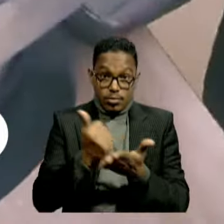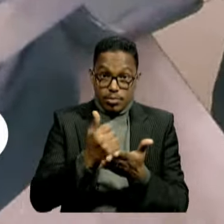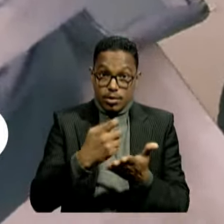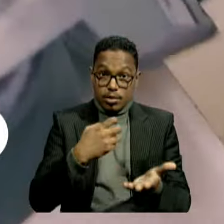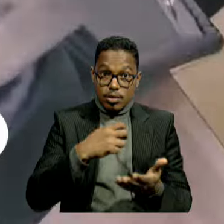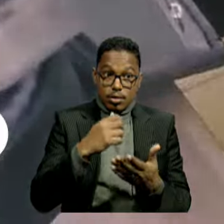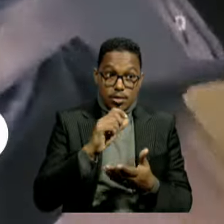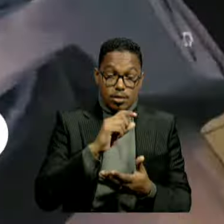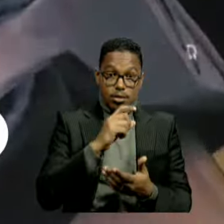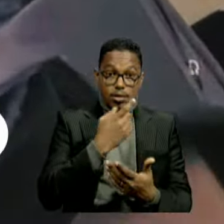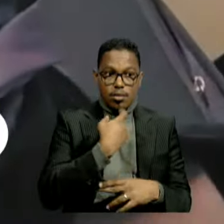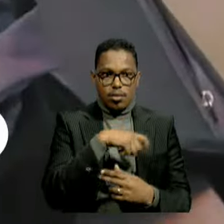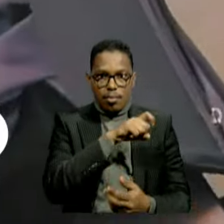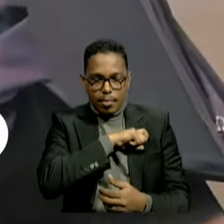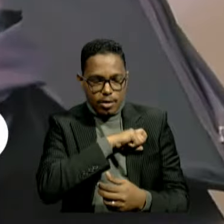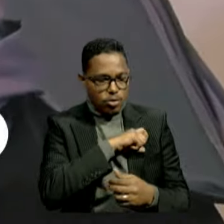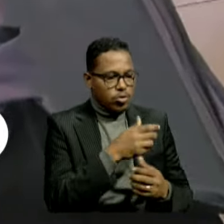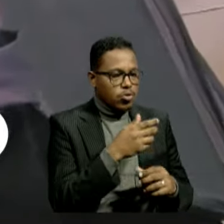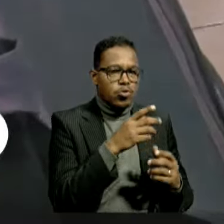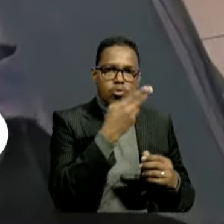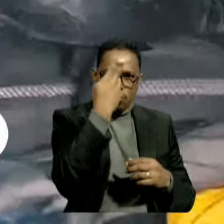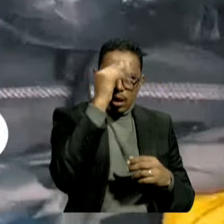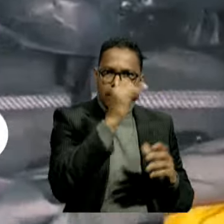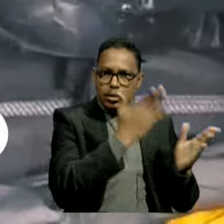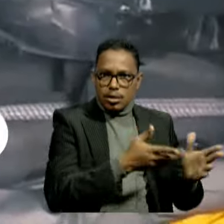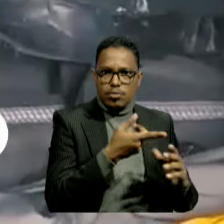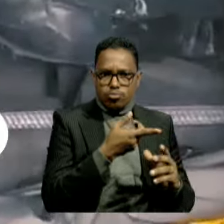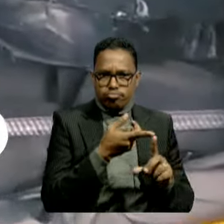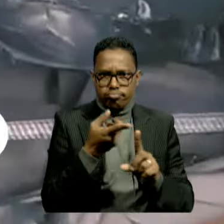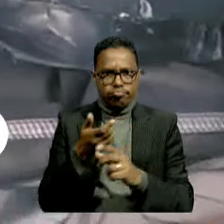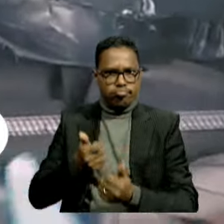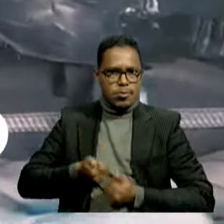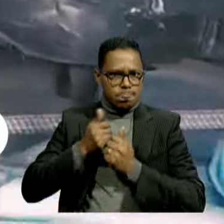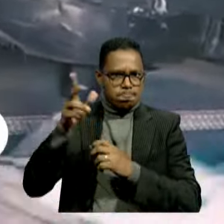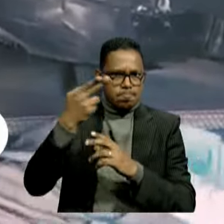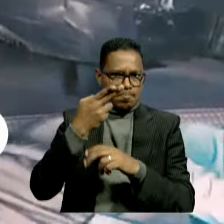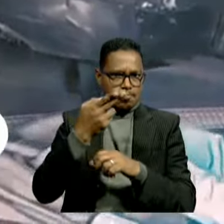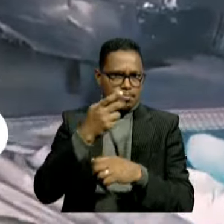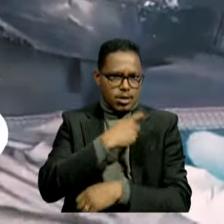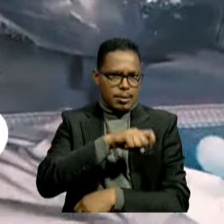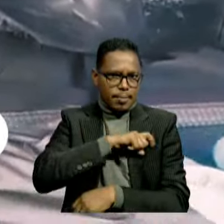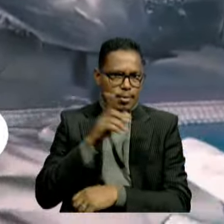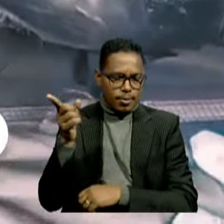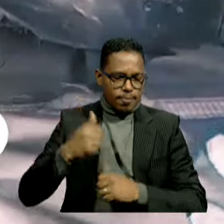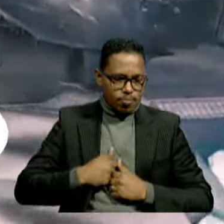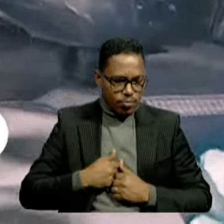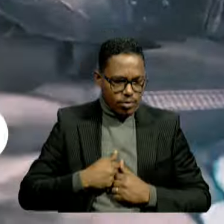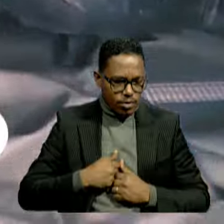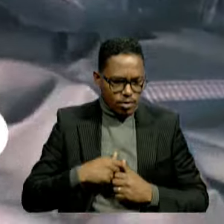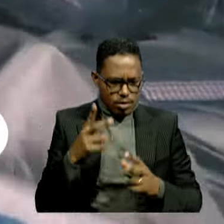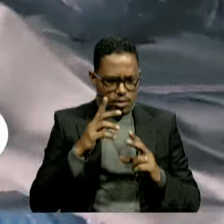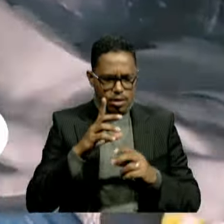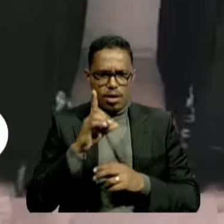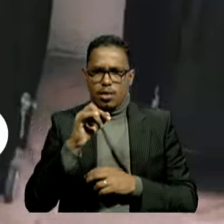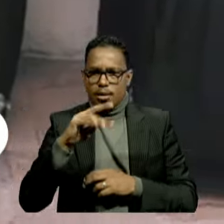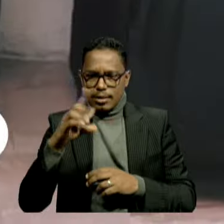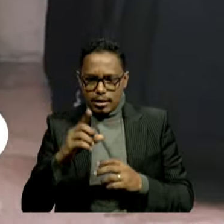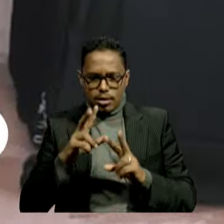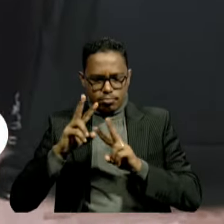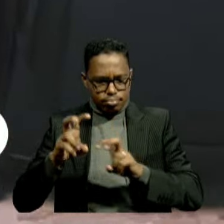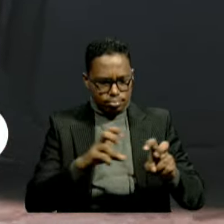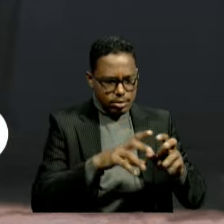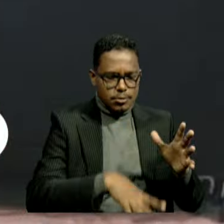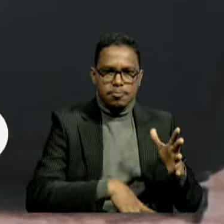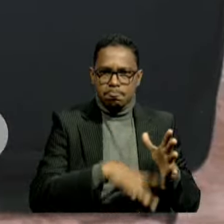residencia española, quienes están bajo el control del Ministerio Público y pues la jurisdicción de atención permanente de la provincia de